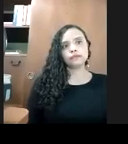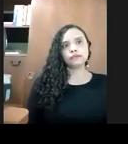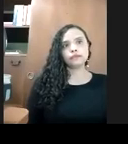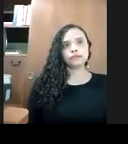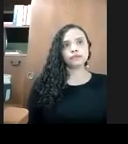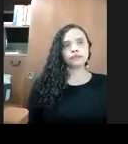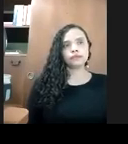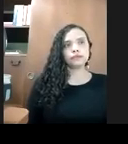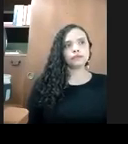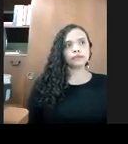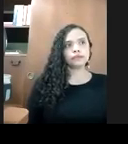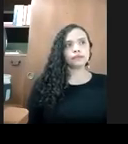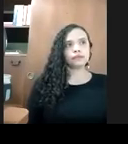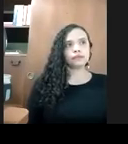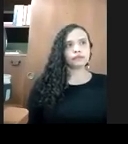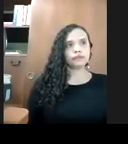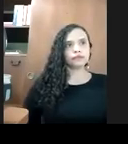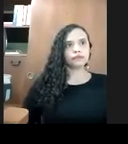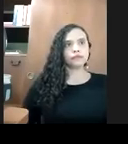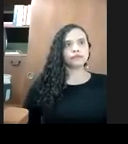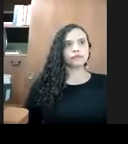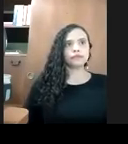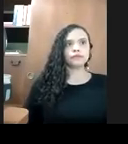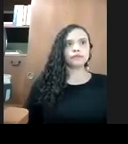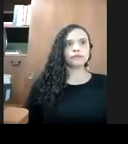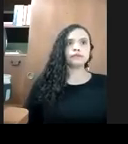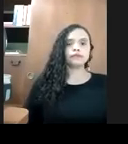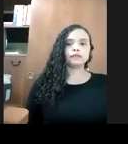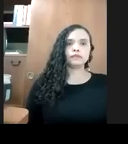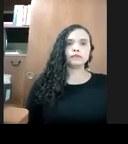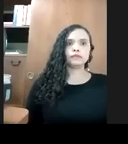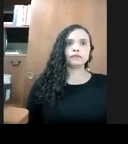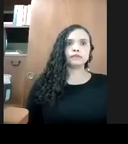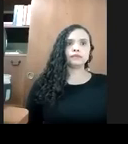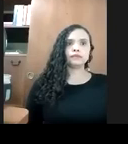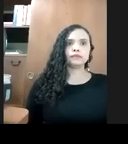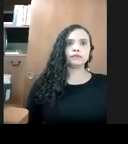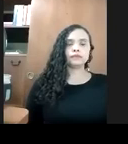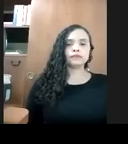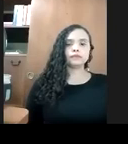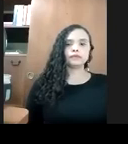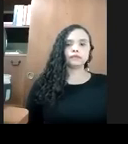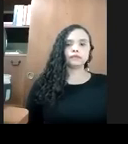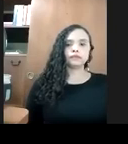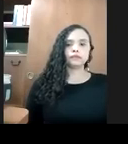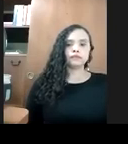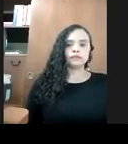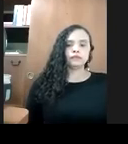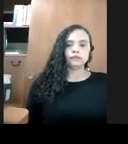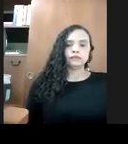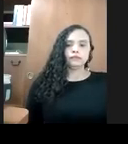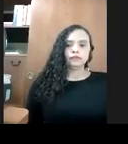ENCOVID, ha perdido peso dentro de la digamos, dentro de la olla de ingresos de un hogar